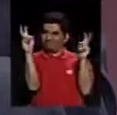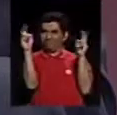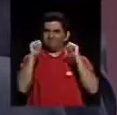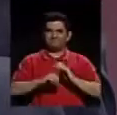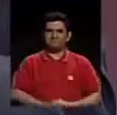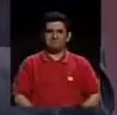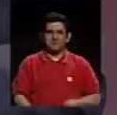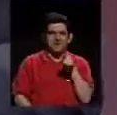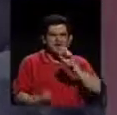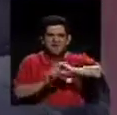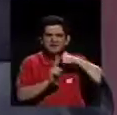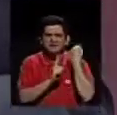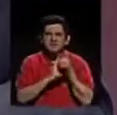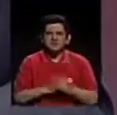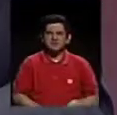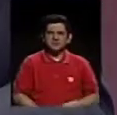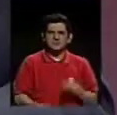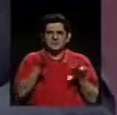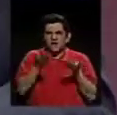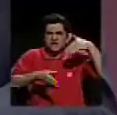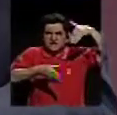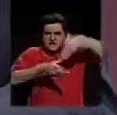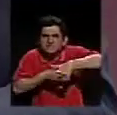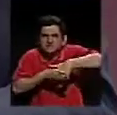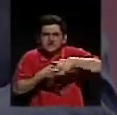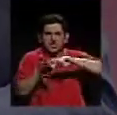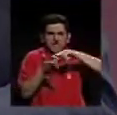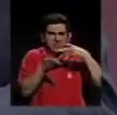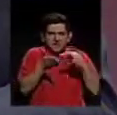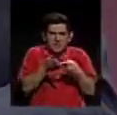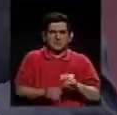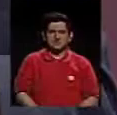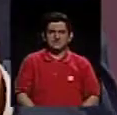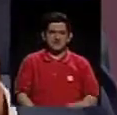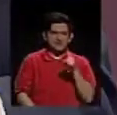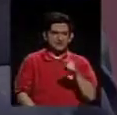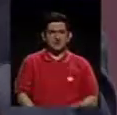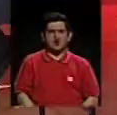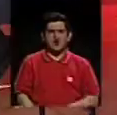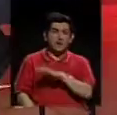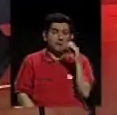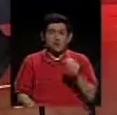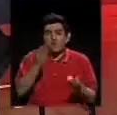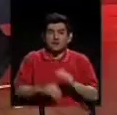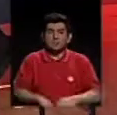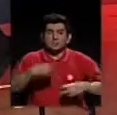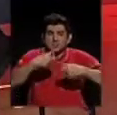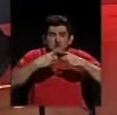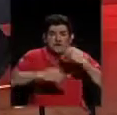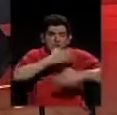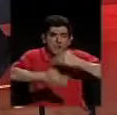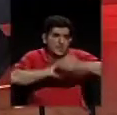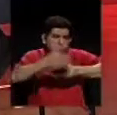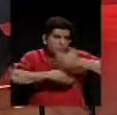es una intromisión en lo que debería ser, o una perversión de lo que debería ser el